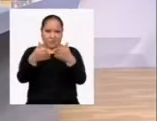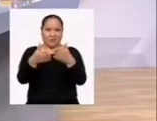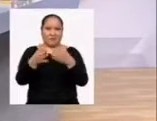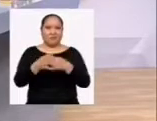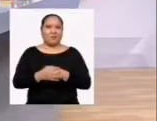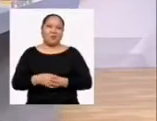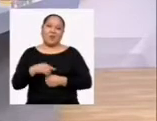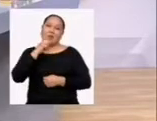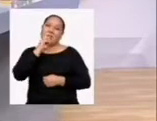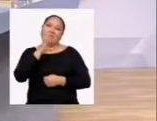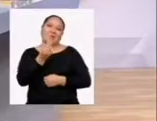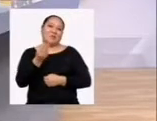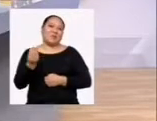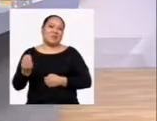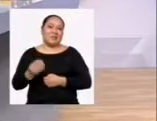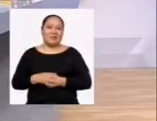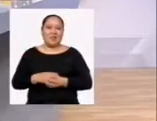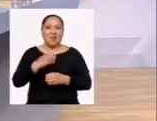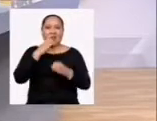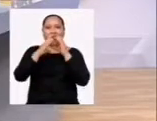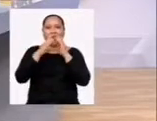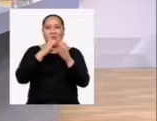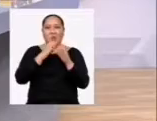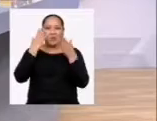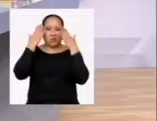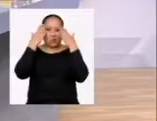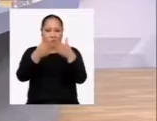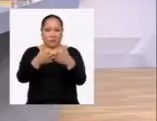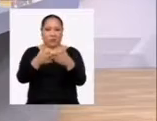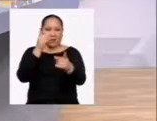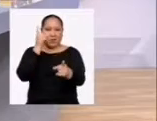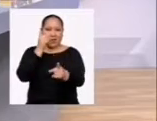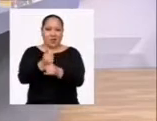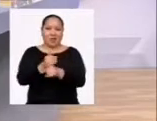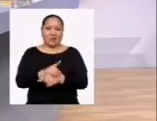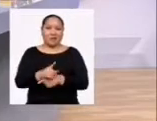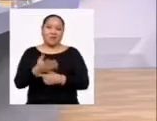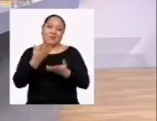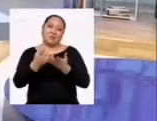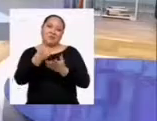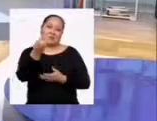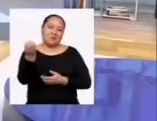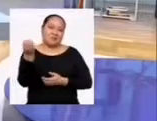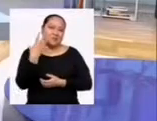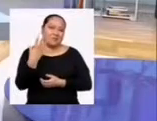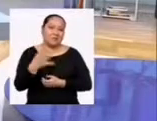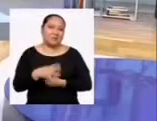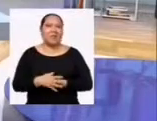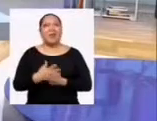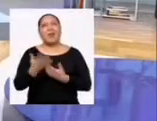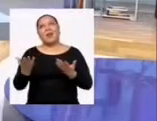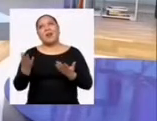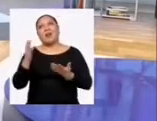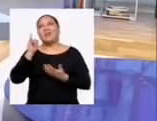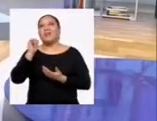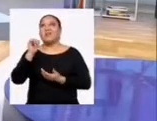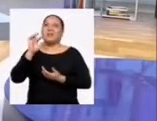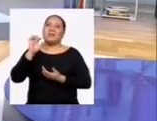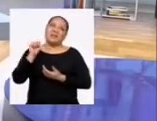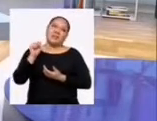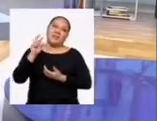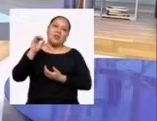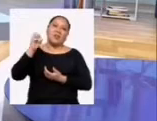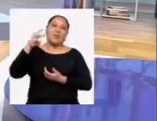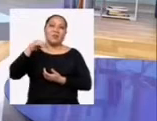O como dirían muchos, comunicación directa. Seguro me van a decir, ay, Yaremis, no se